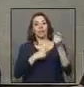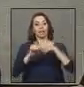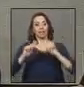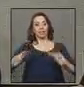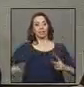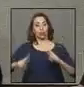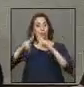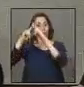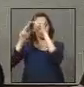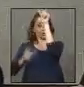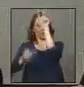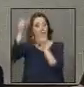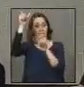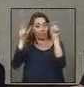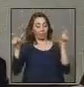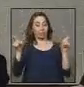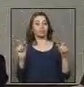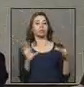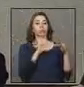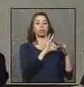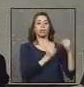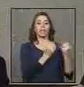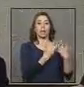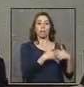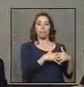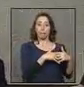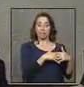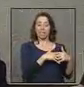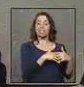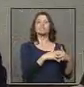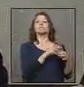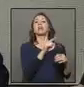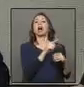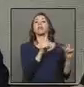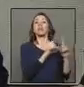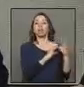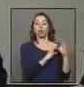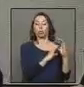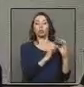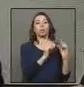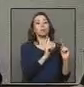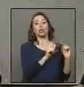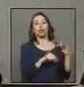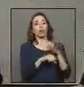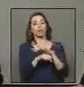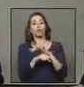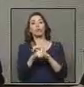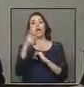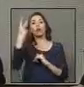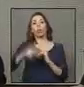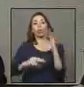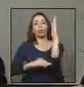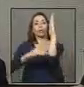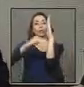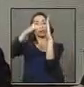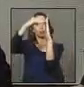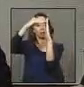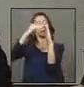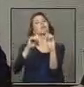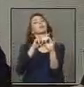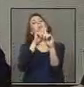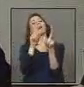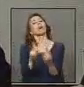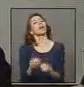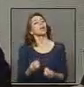y la empresa de telecomunicaciones y les son inoponibles a los terceros, es decir, a los propietarios o copropietarios. Pero ¿qué